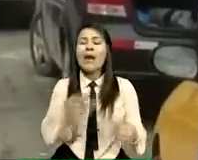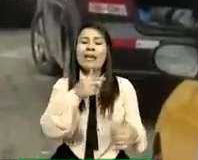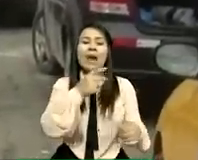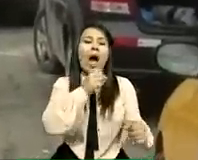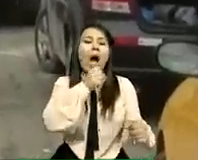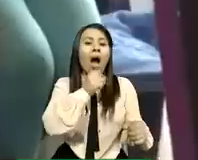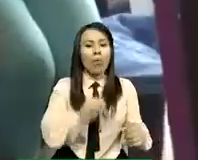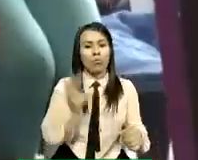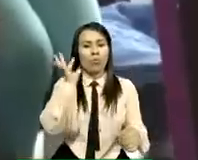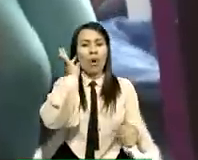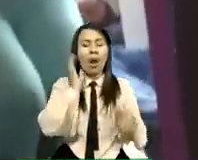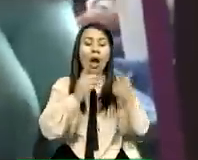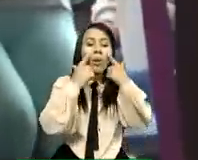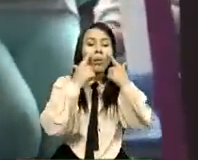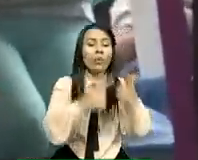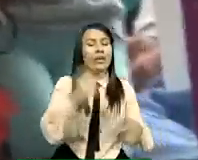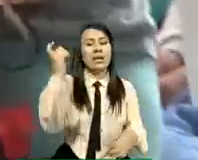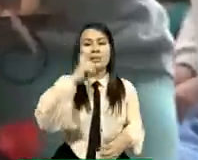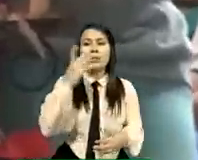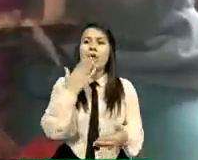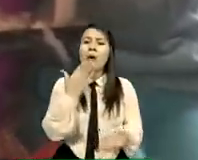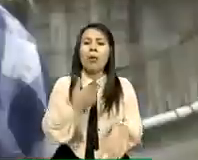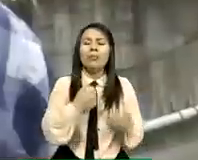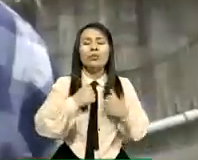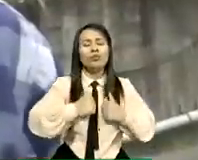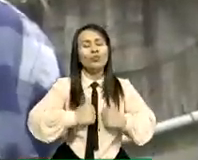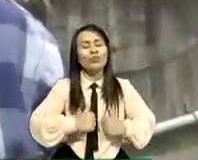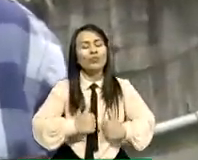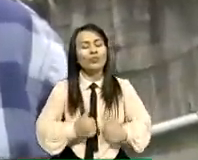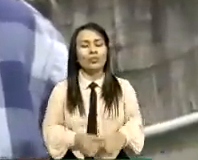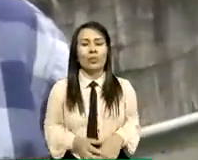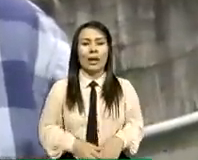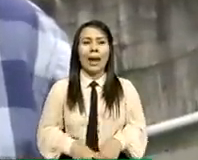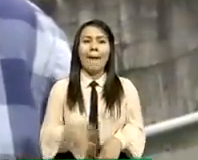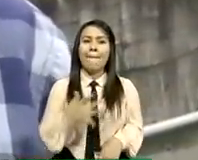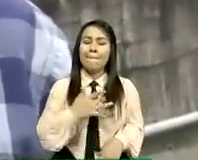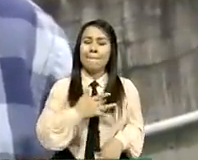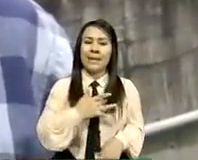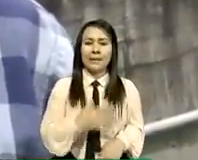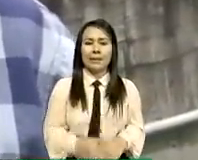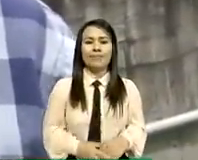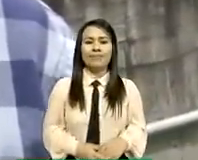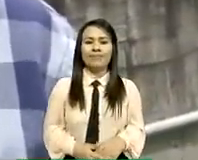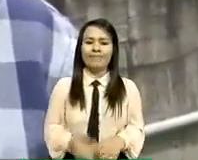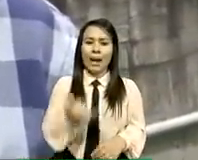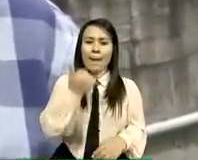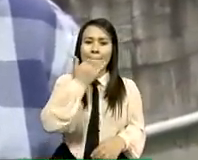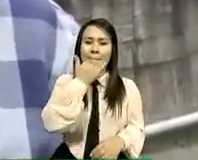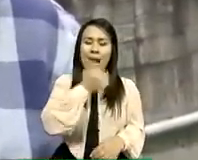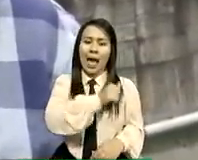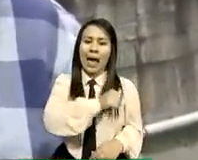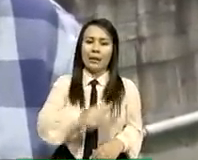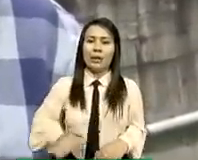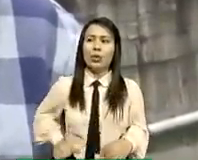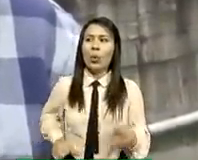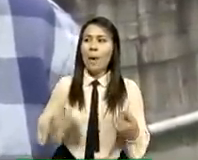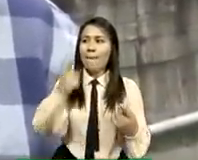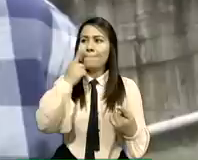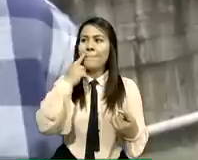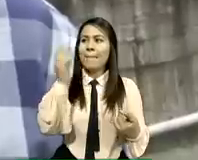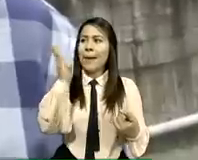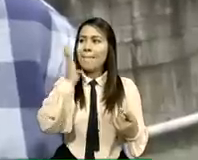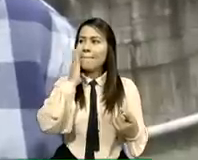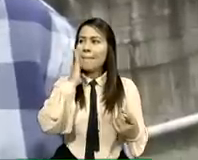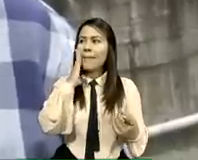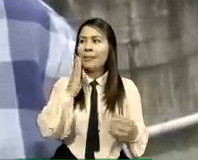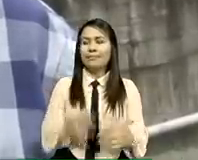nunca necesita ayuda para sobrellevar lo ocurrido. Lamentablemente, los errores de los padres lo terminan pagando los hijos. Y